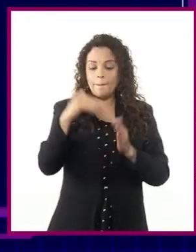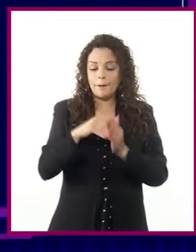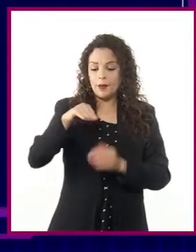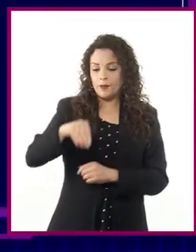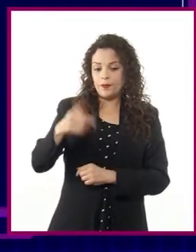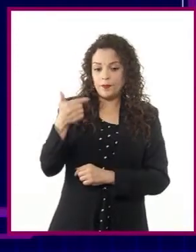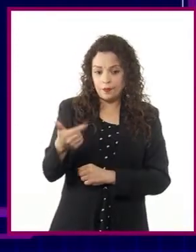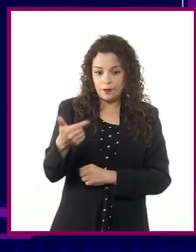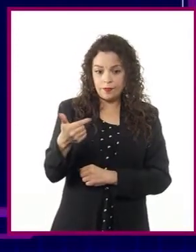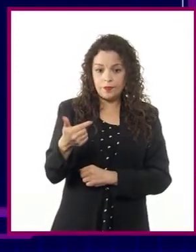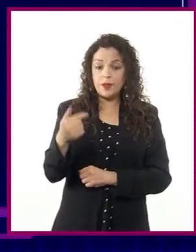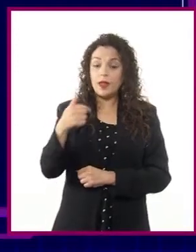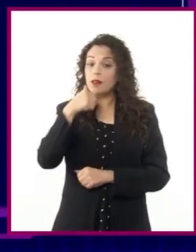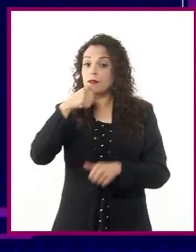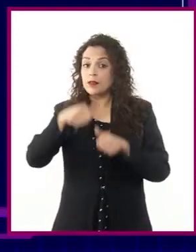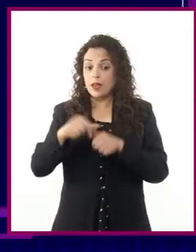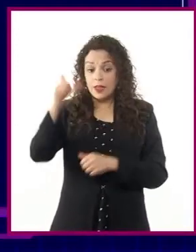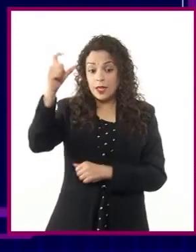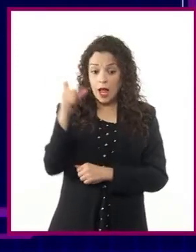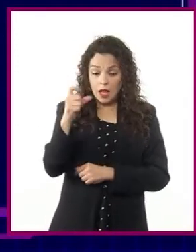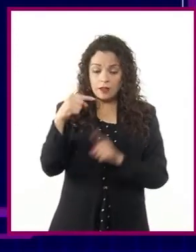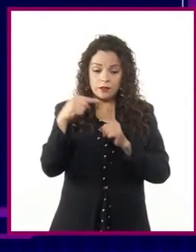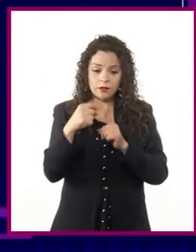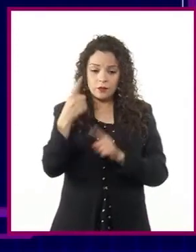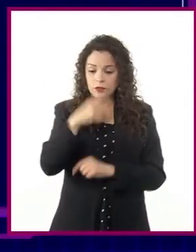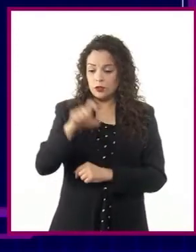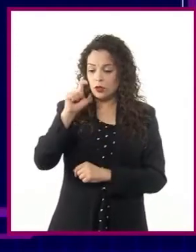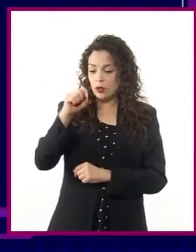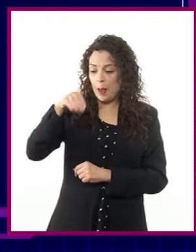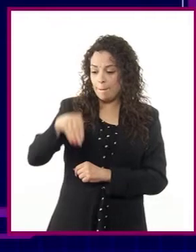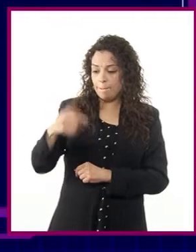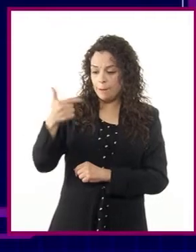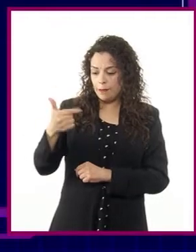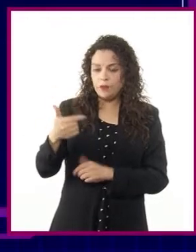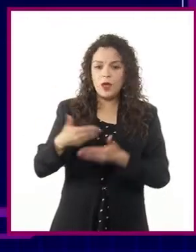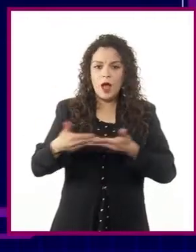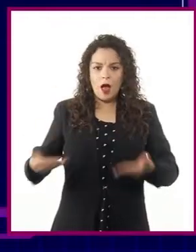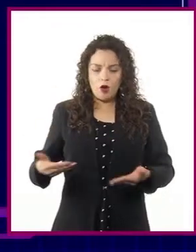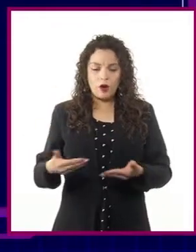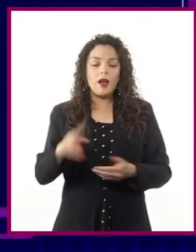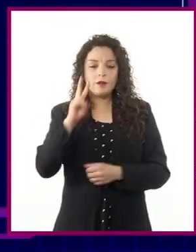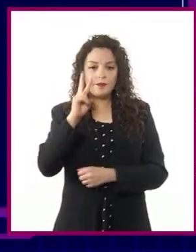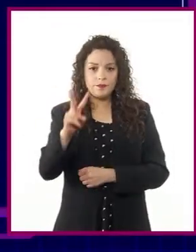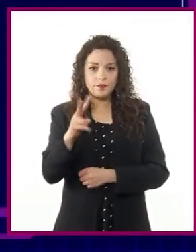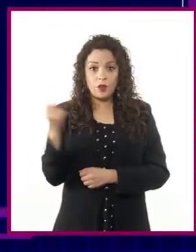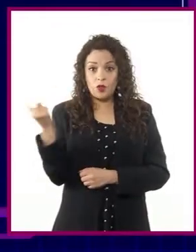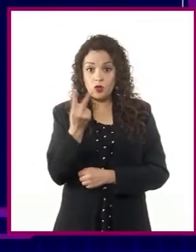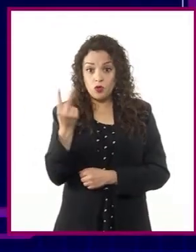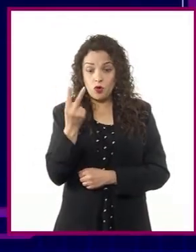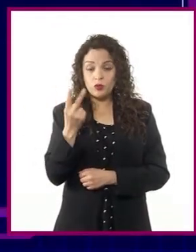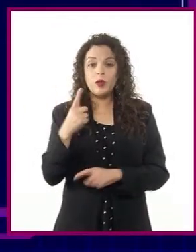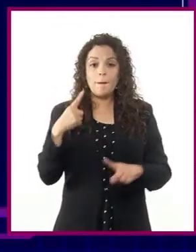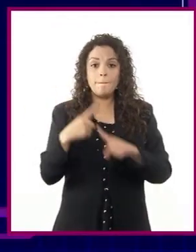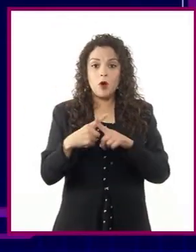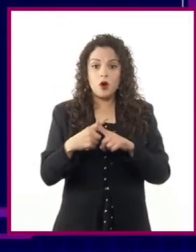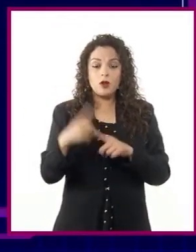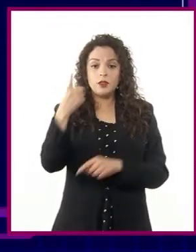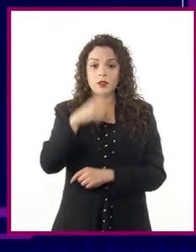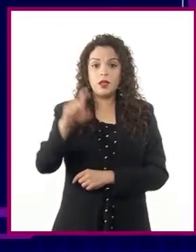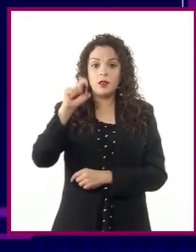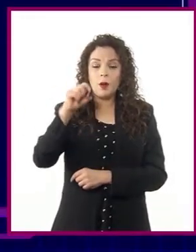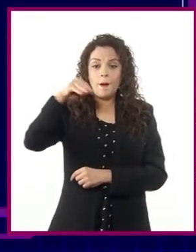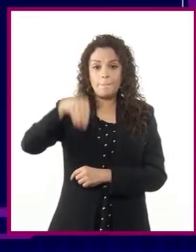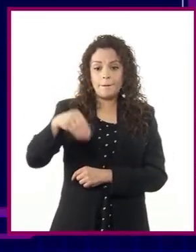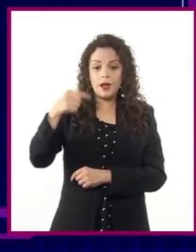a 120 miligramos. Para resolver esta proporción, multiplicamos ambos lados de la igualdad por 120